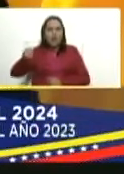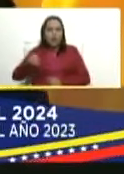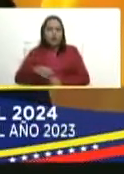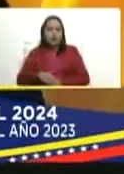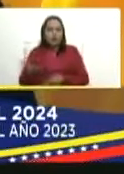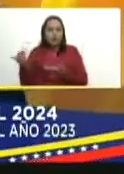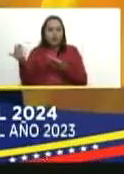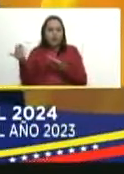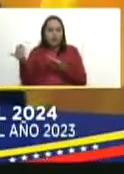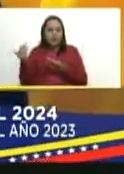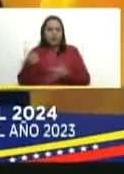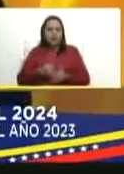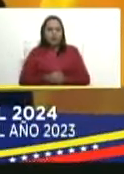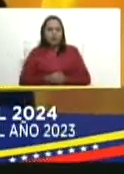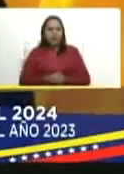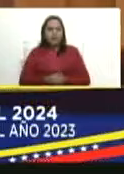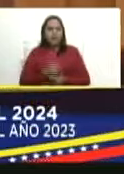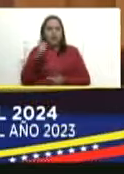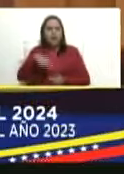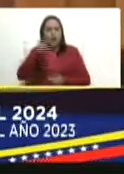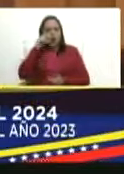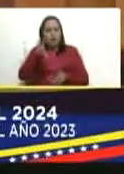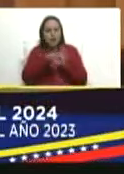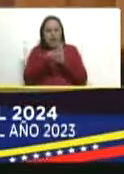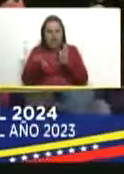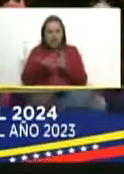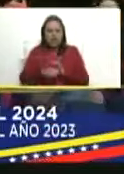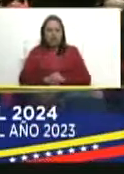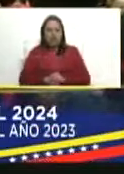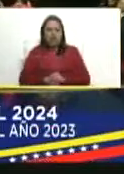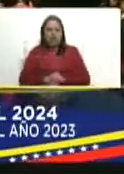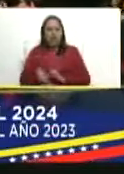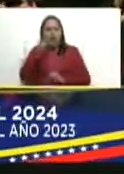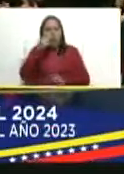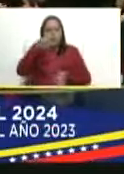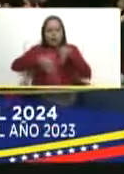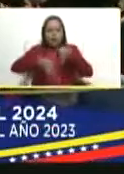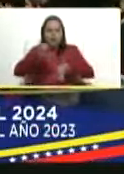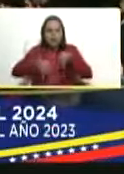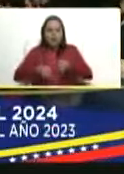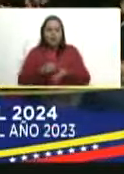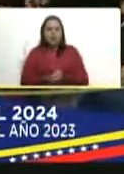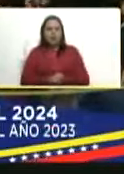Igualmente, hombre de leyes, hombre de justicia,